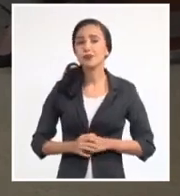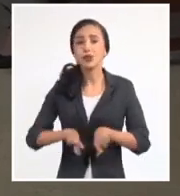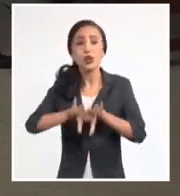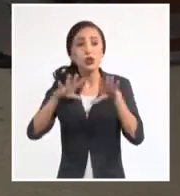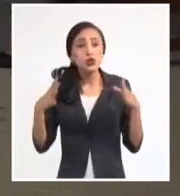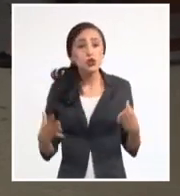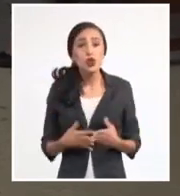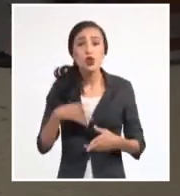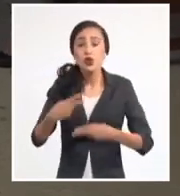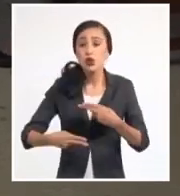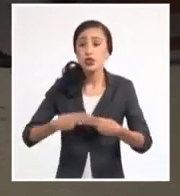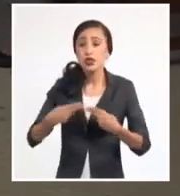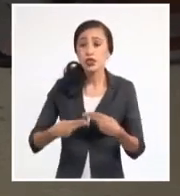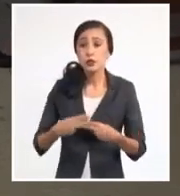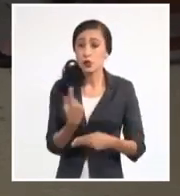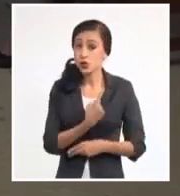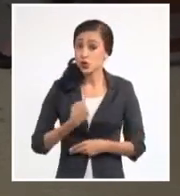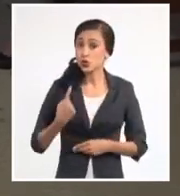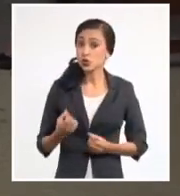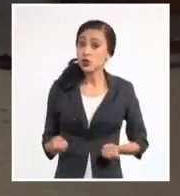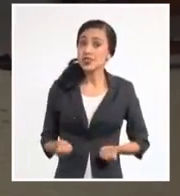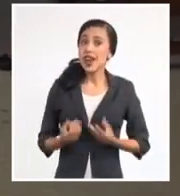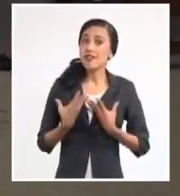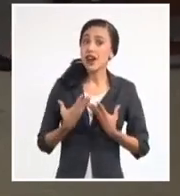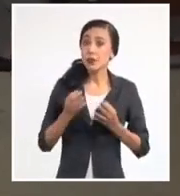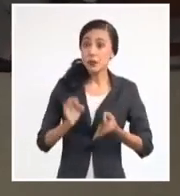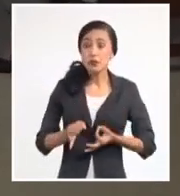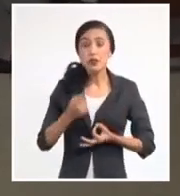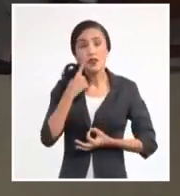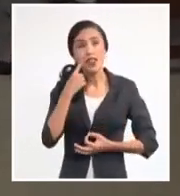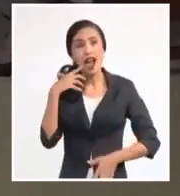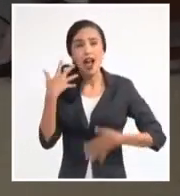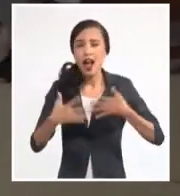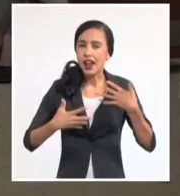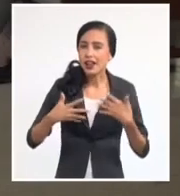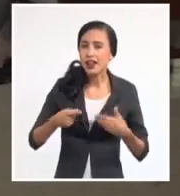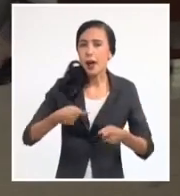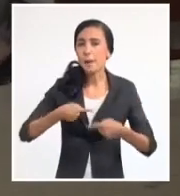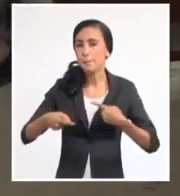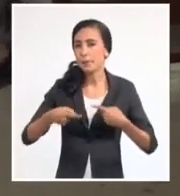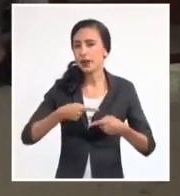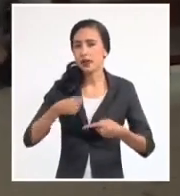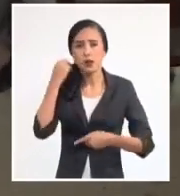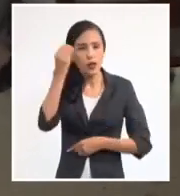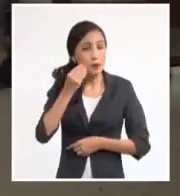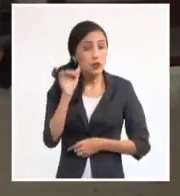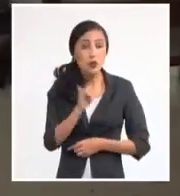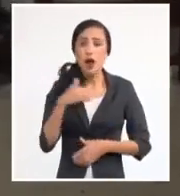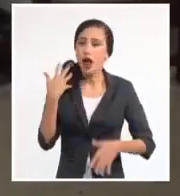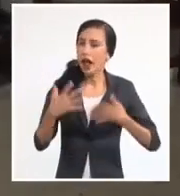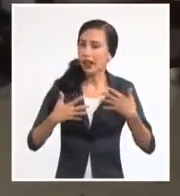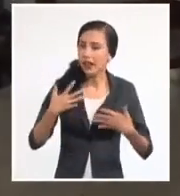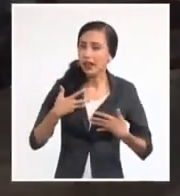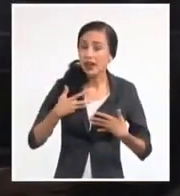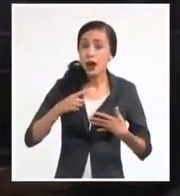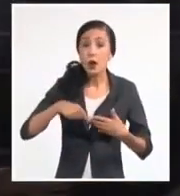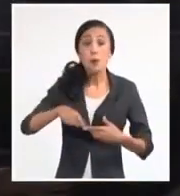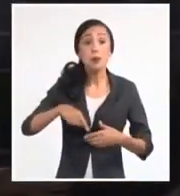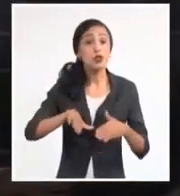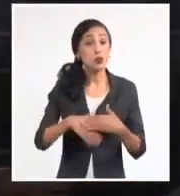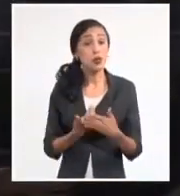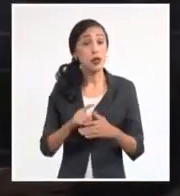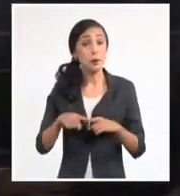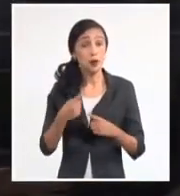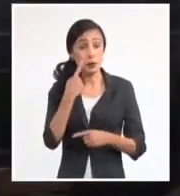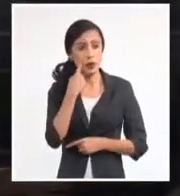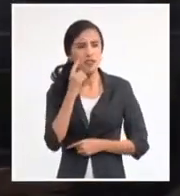somos sobrevivientes. Había alegría en el pleno y creo que habrá alegría en los días sucesivos. Sí, porque también fíjate, a pesar